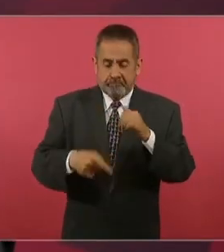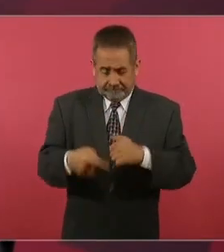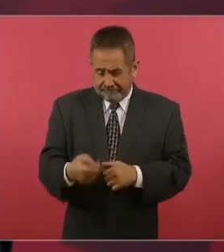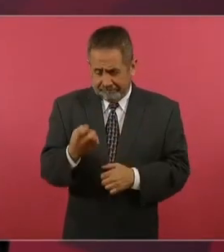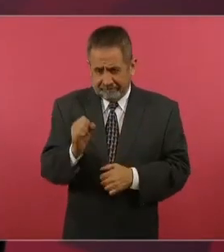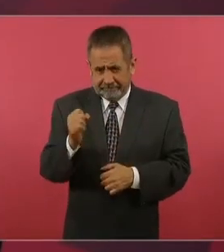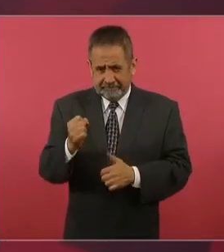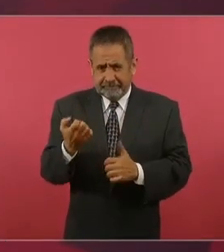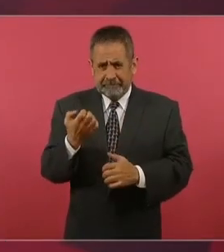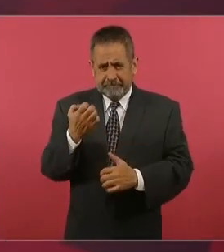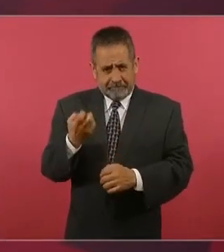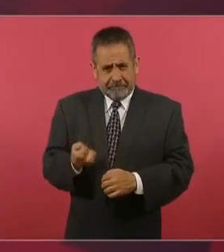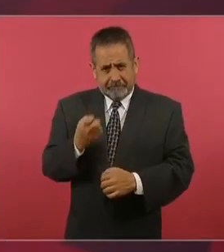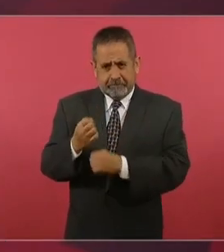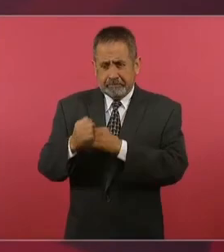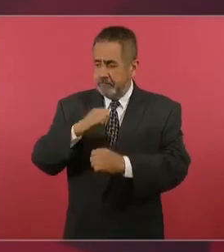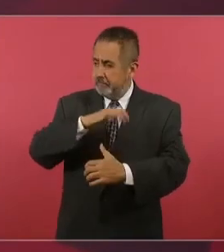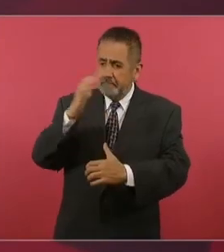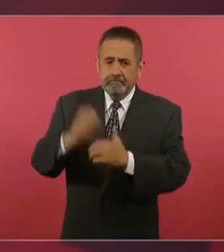este año.